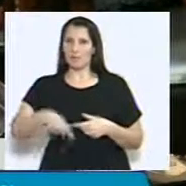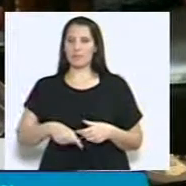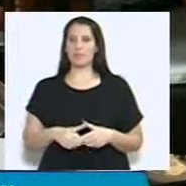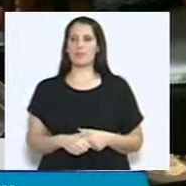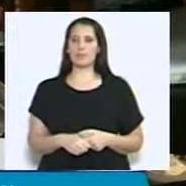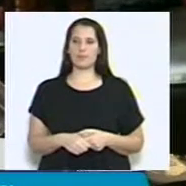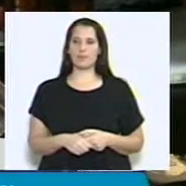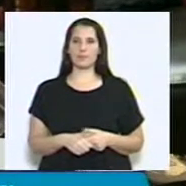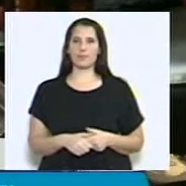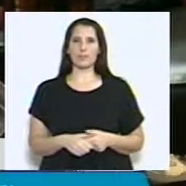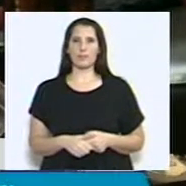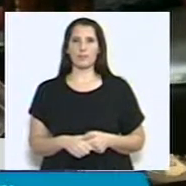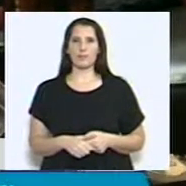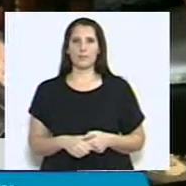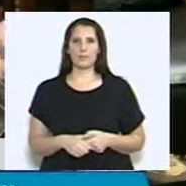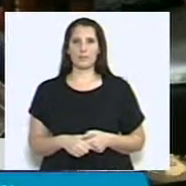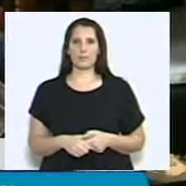leer.